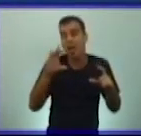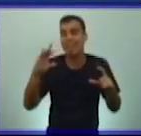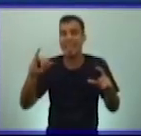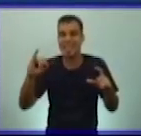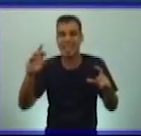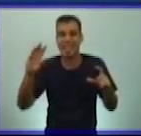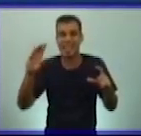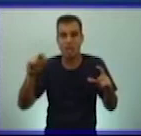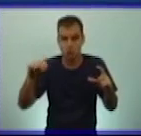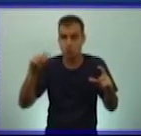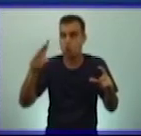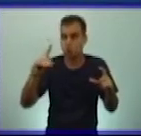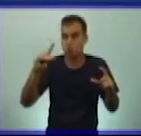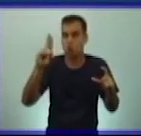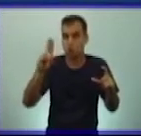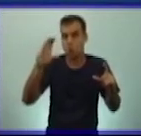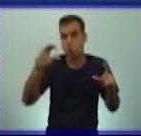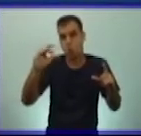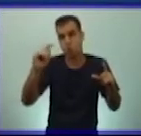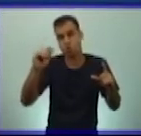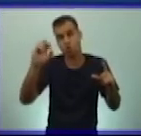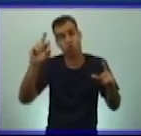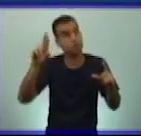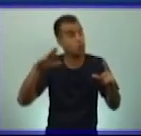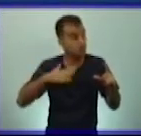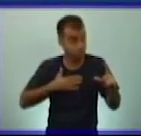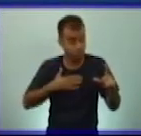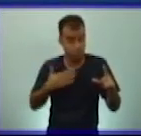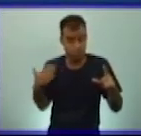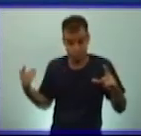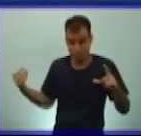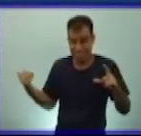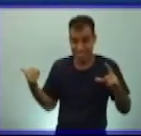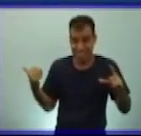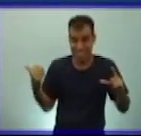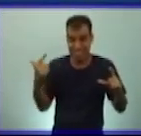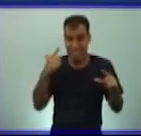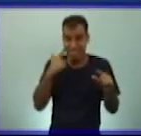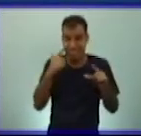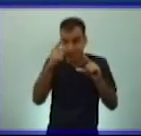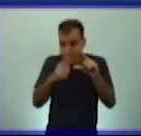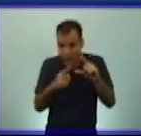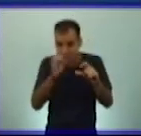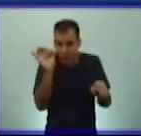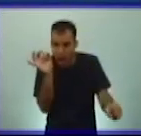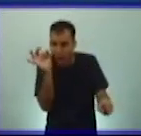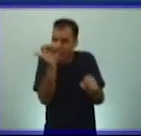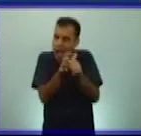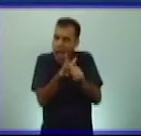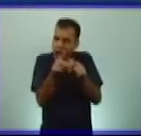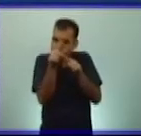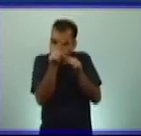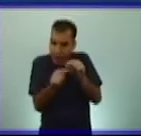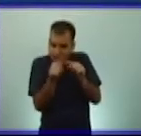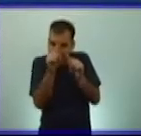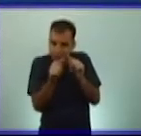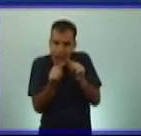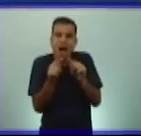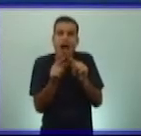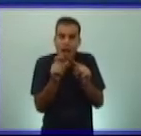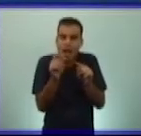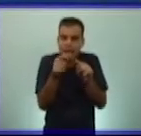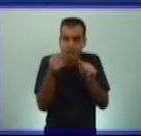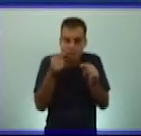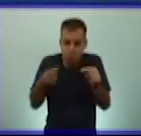que aparece aquí es precisamente para los momentos iniciales en los cuales efectuamos la